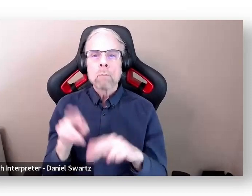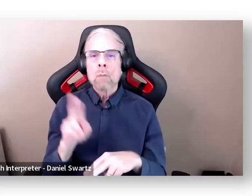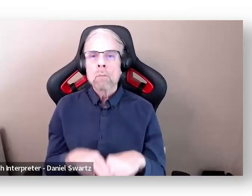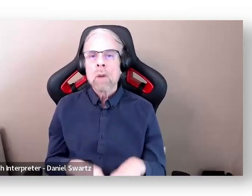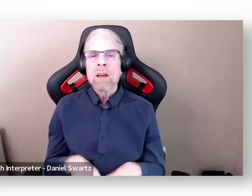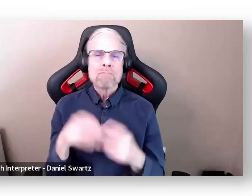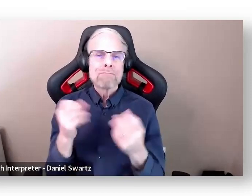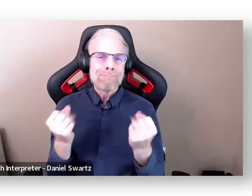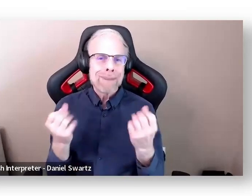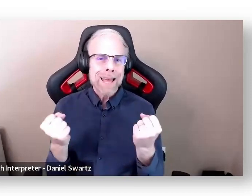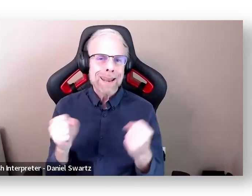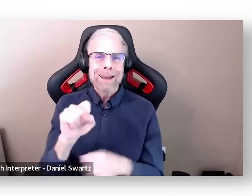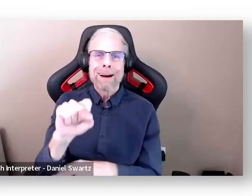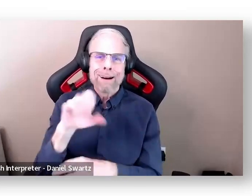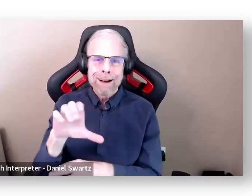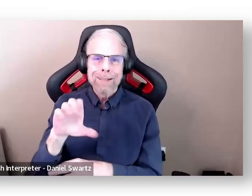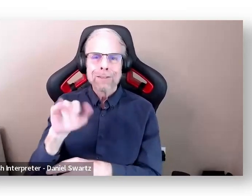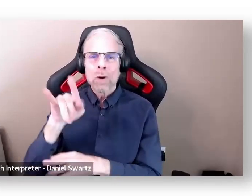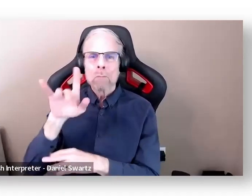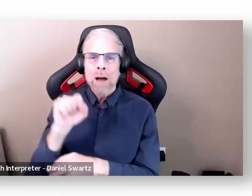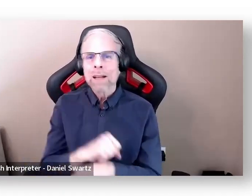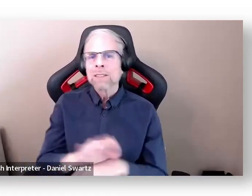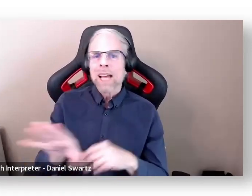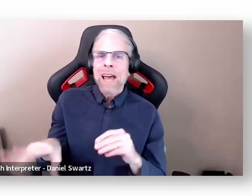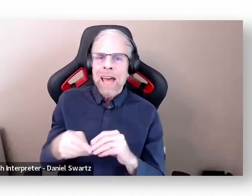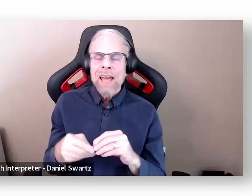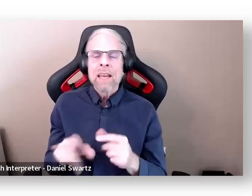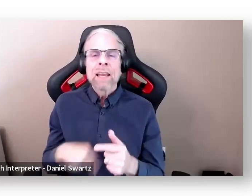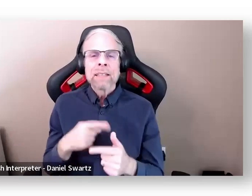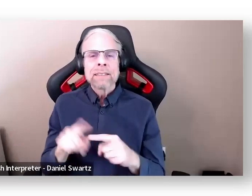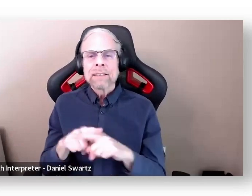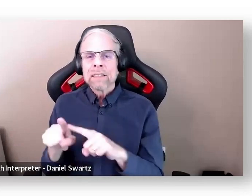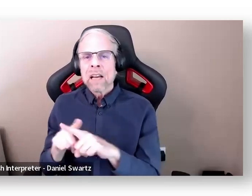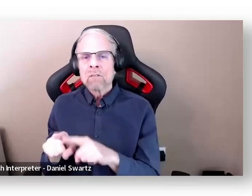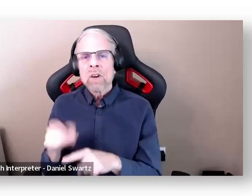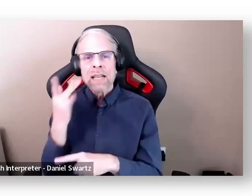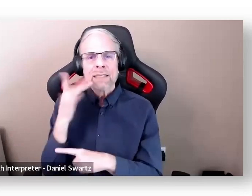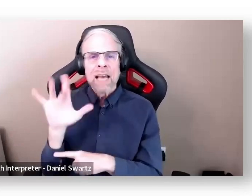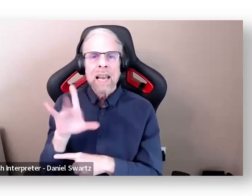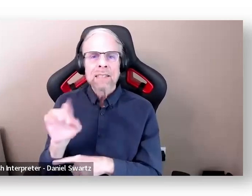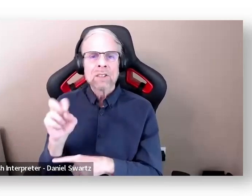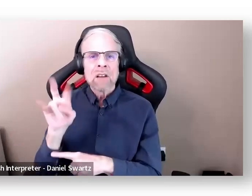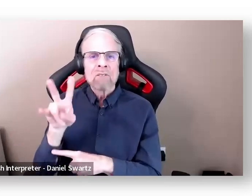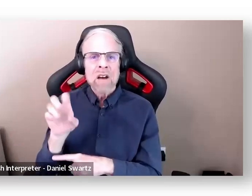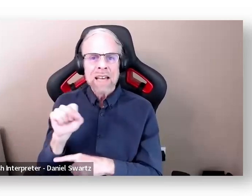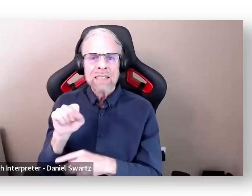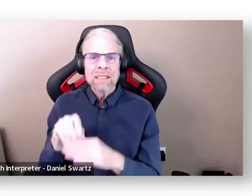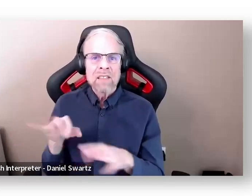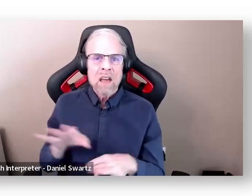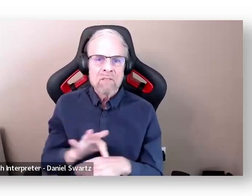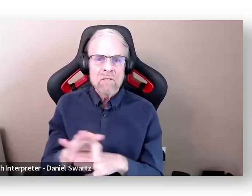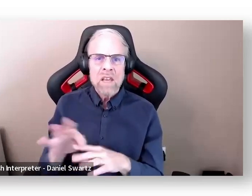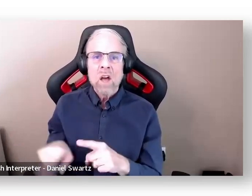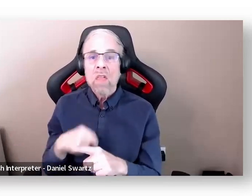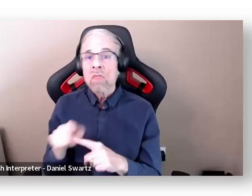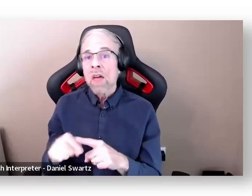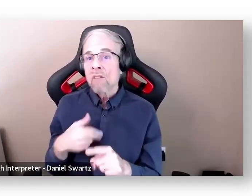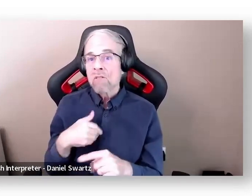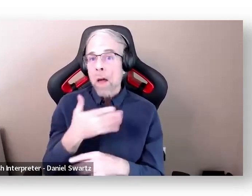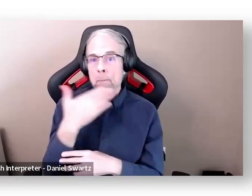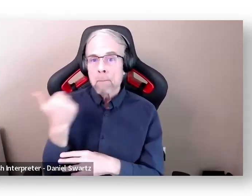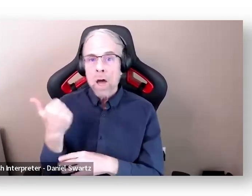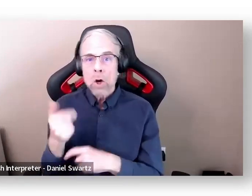Estamos reconstruyendo literalmente cientos de millas de líneas y agregando dispositivos inteligentes en el campo que nos darán una mejor conciencia